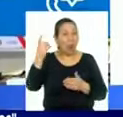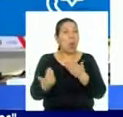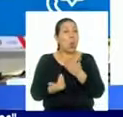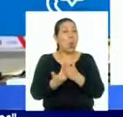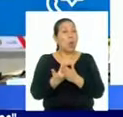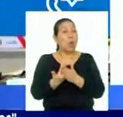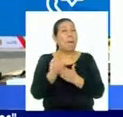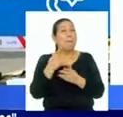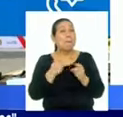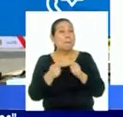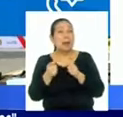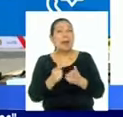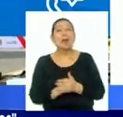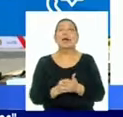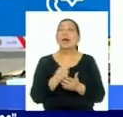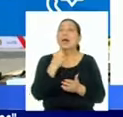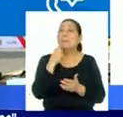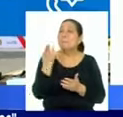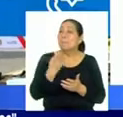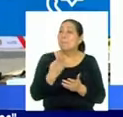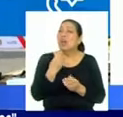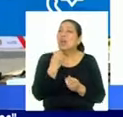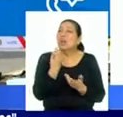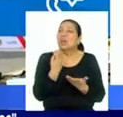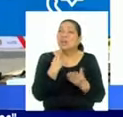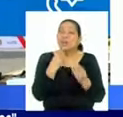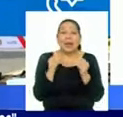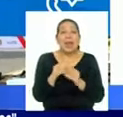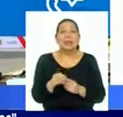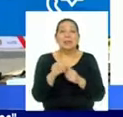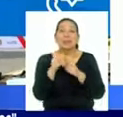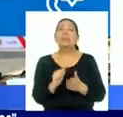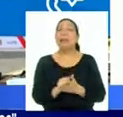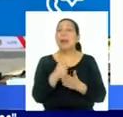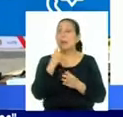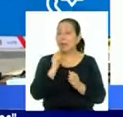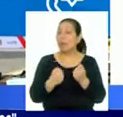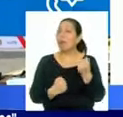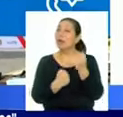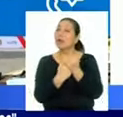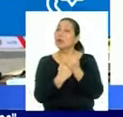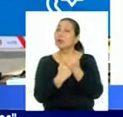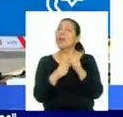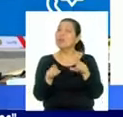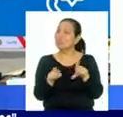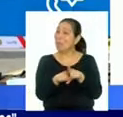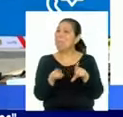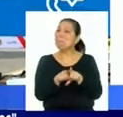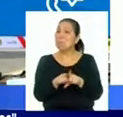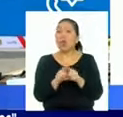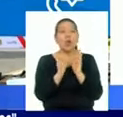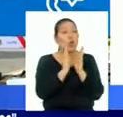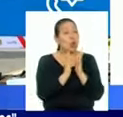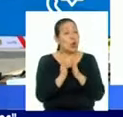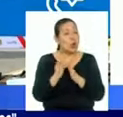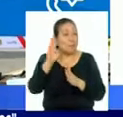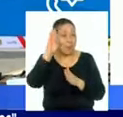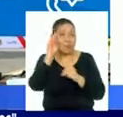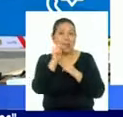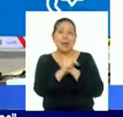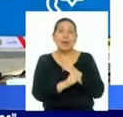unidad táctica operativa mixta conocida como UTOM, que es una unidad especializada que va a ayudar y también en coordinación con la